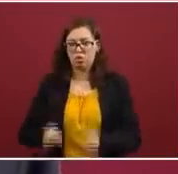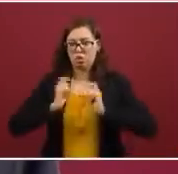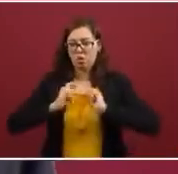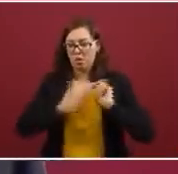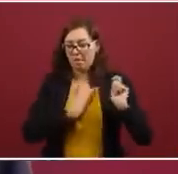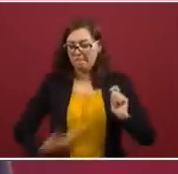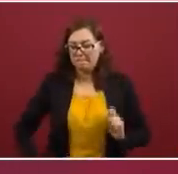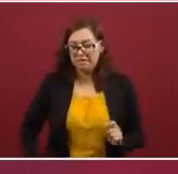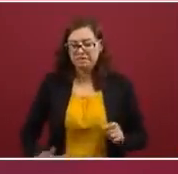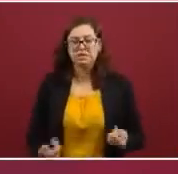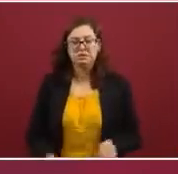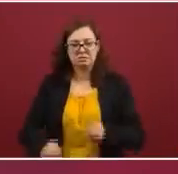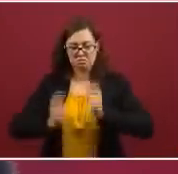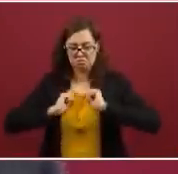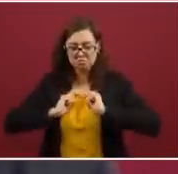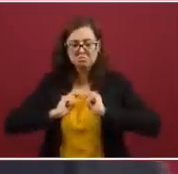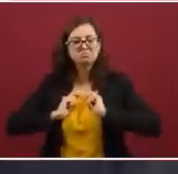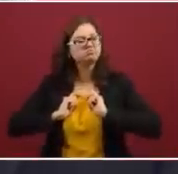ni hermanos